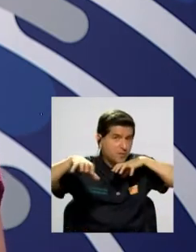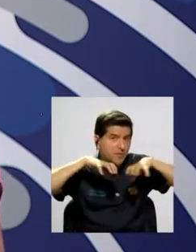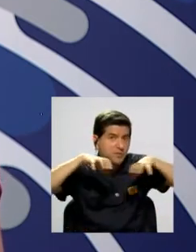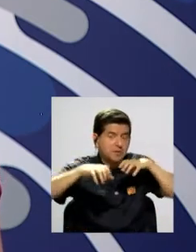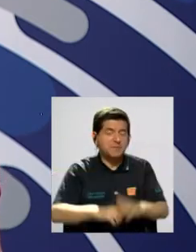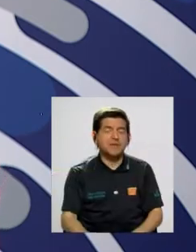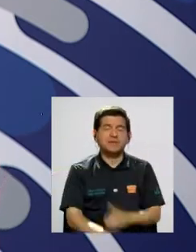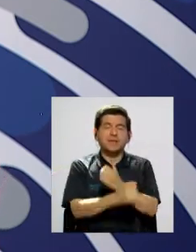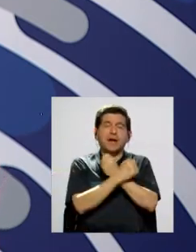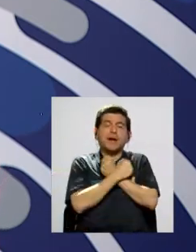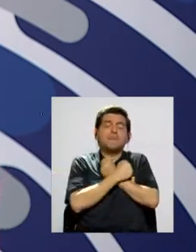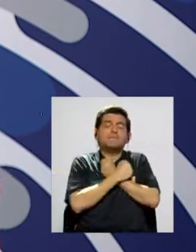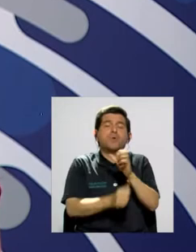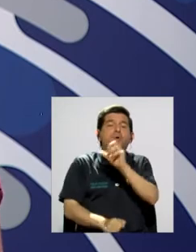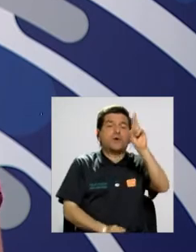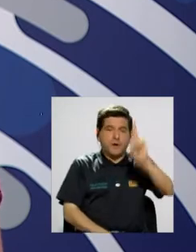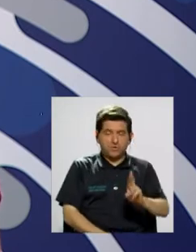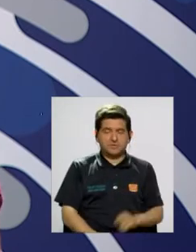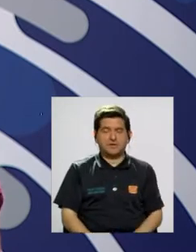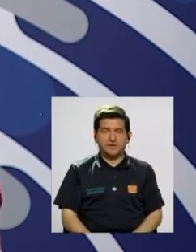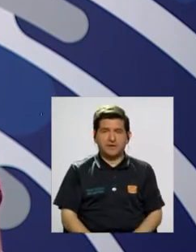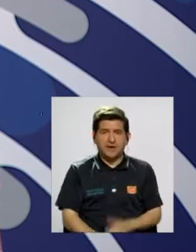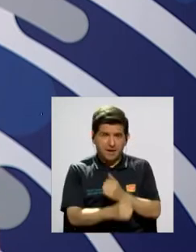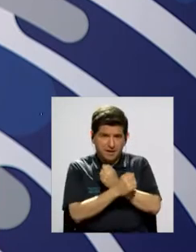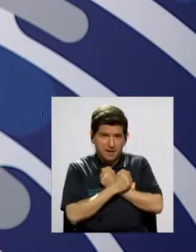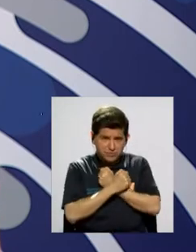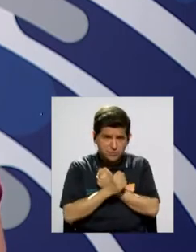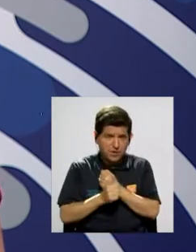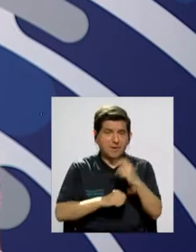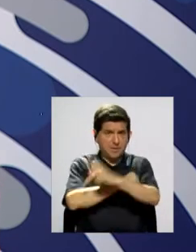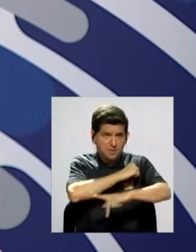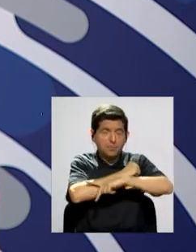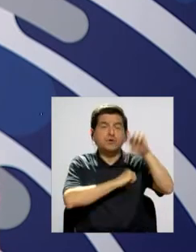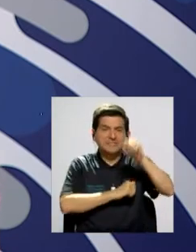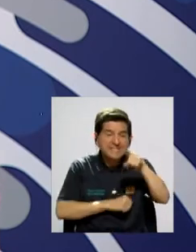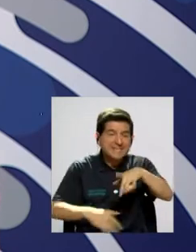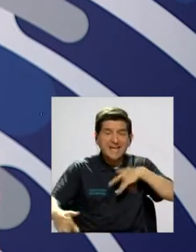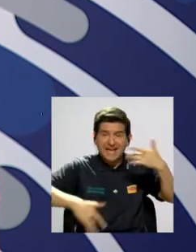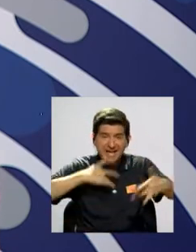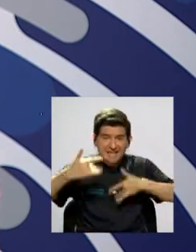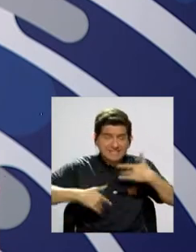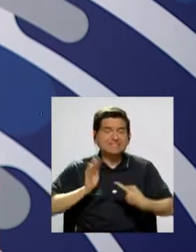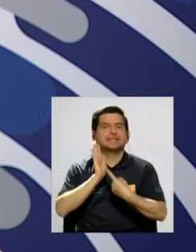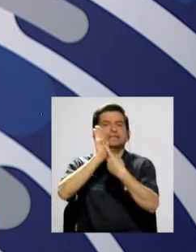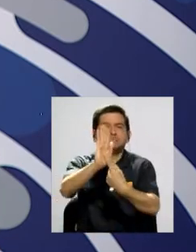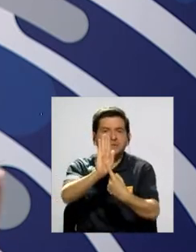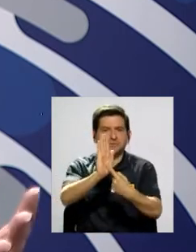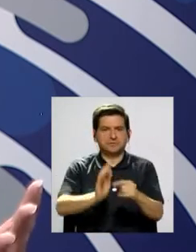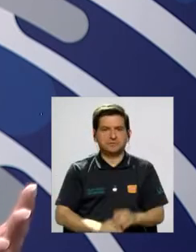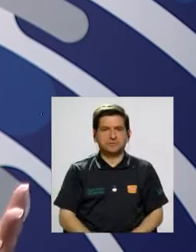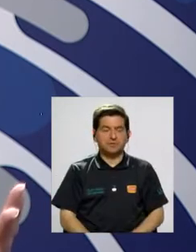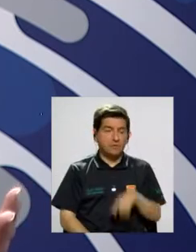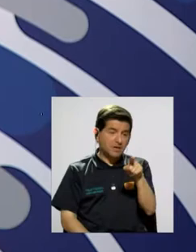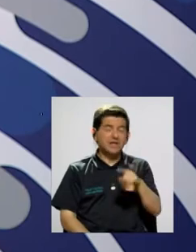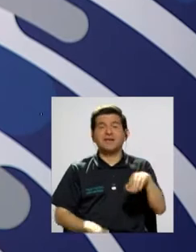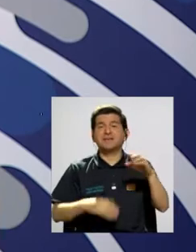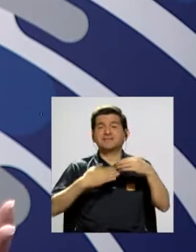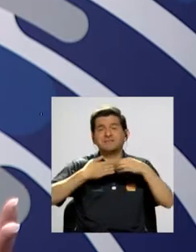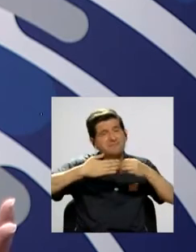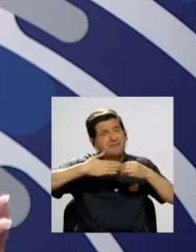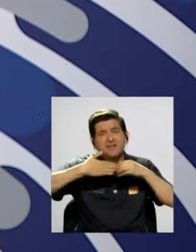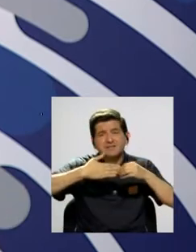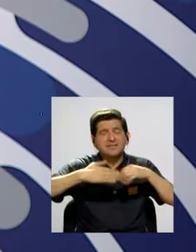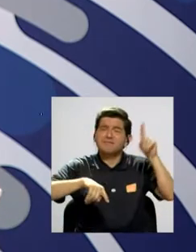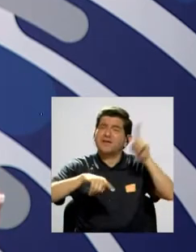o me muevo por el amor a Costa Rica. Hago por civismo, sí. Exacto, ese es el sentimiento que hay que resaltar y ahí hay que ceder, no es